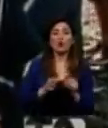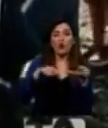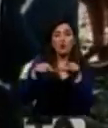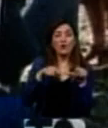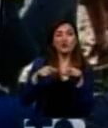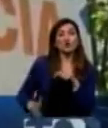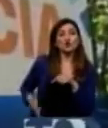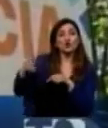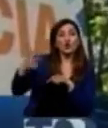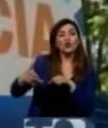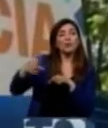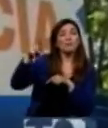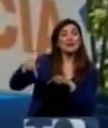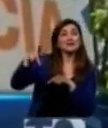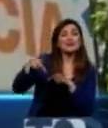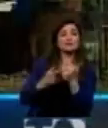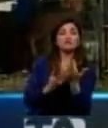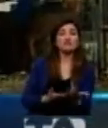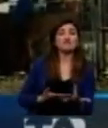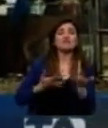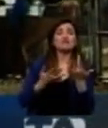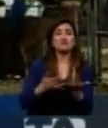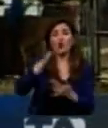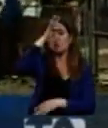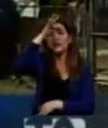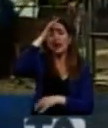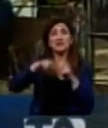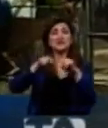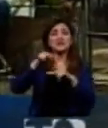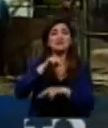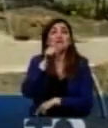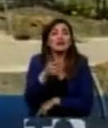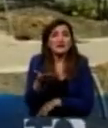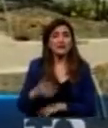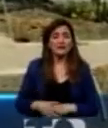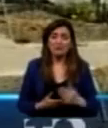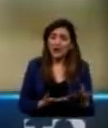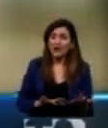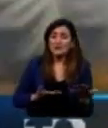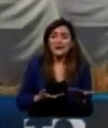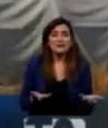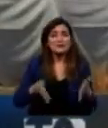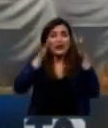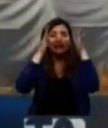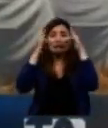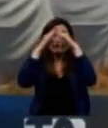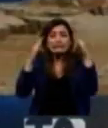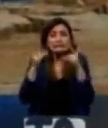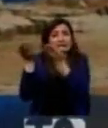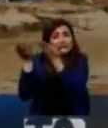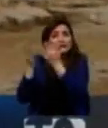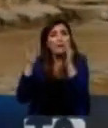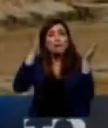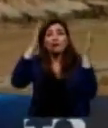como Chone y Pedernales aún se encuentran a la espera de que sus hospitales se construyan. Mientras tanto, continúan atendiéndose en